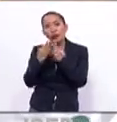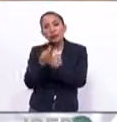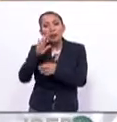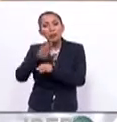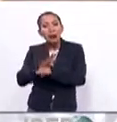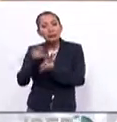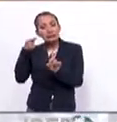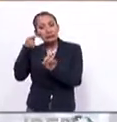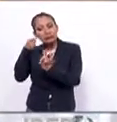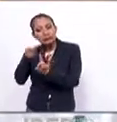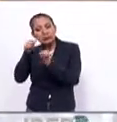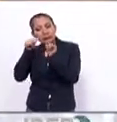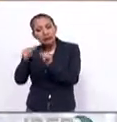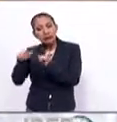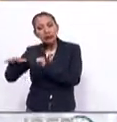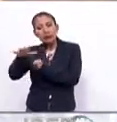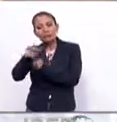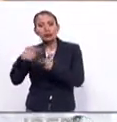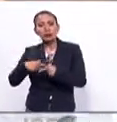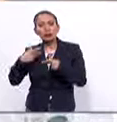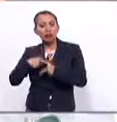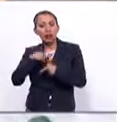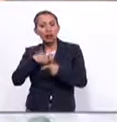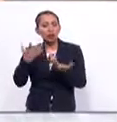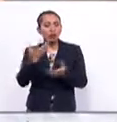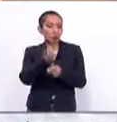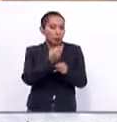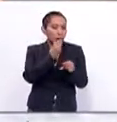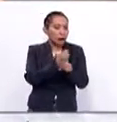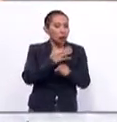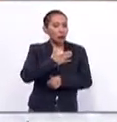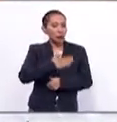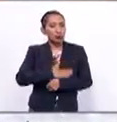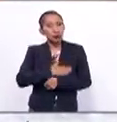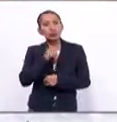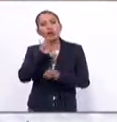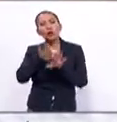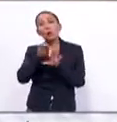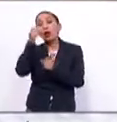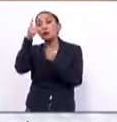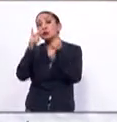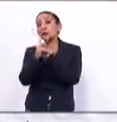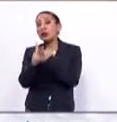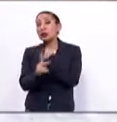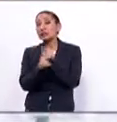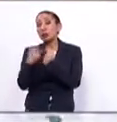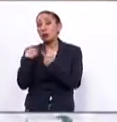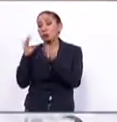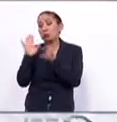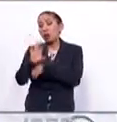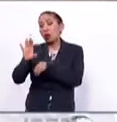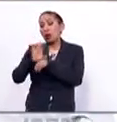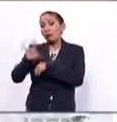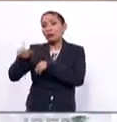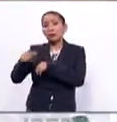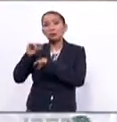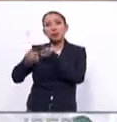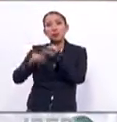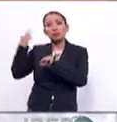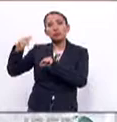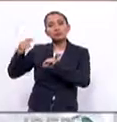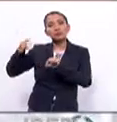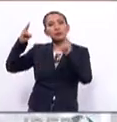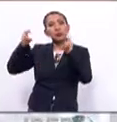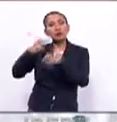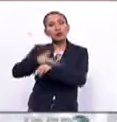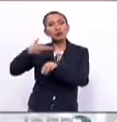más centrados en las ciudadanías, en la reivindicación de las justicias y en lo que en algunos países, como el caso colombiano, hemos venido nombrando